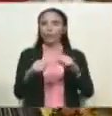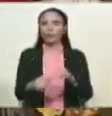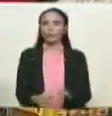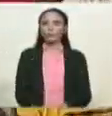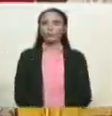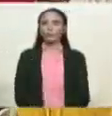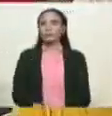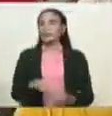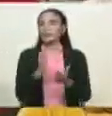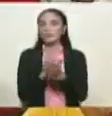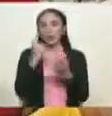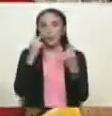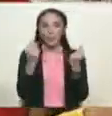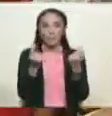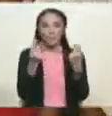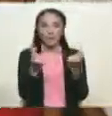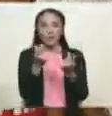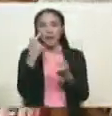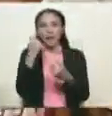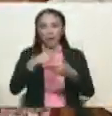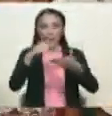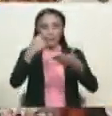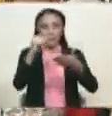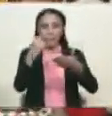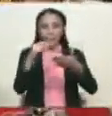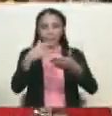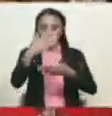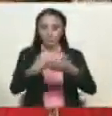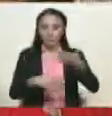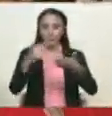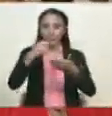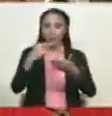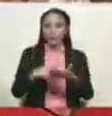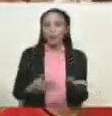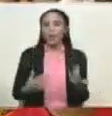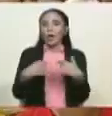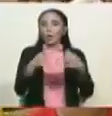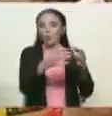Siempre atento, atendiendo los temas, los frentes de batalla,